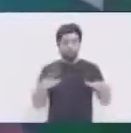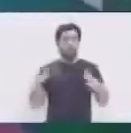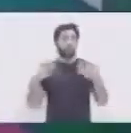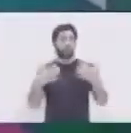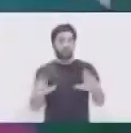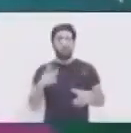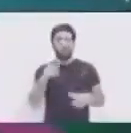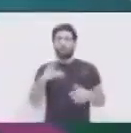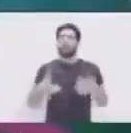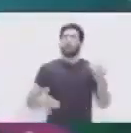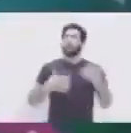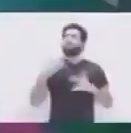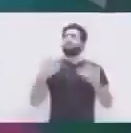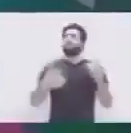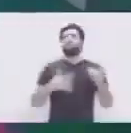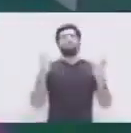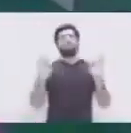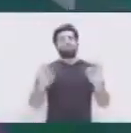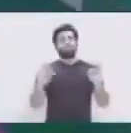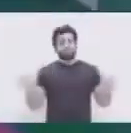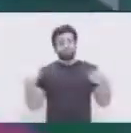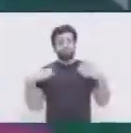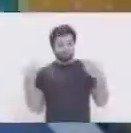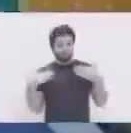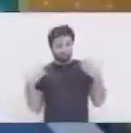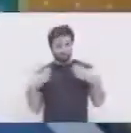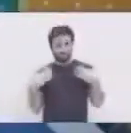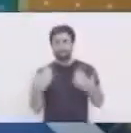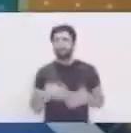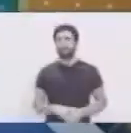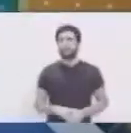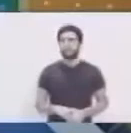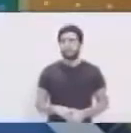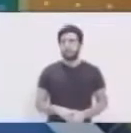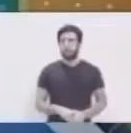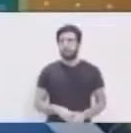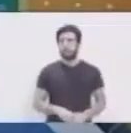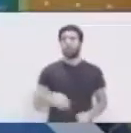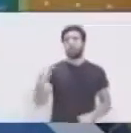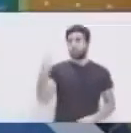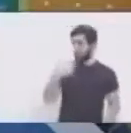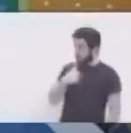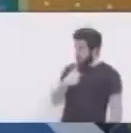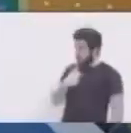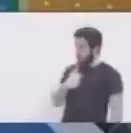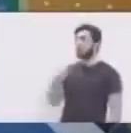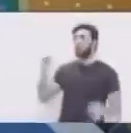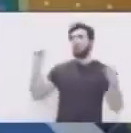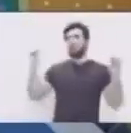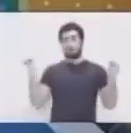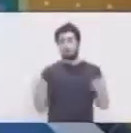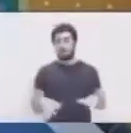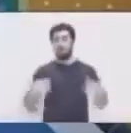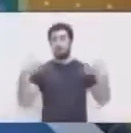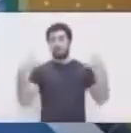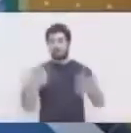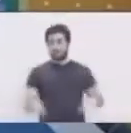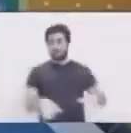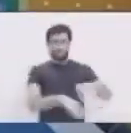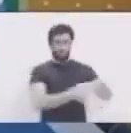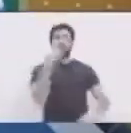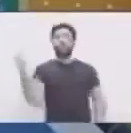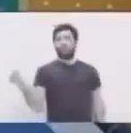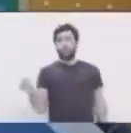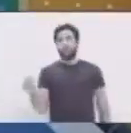calor, divertido y demás, pero me soy sincero. Yo quiero hacer magia ya. Así que dígame